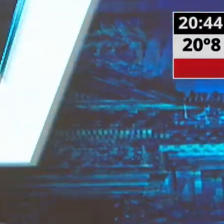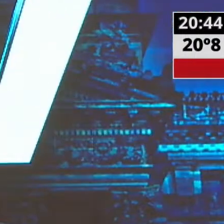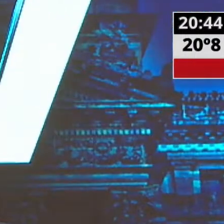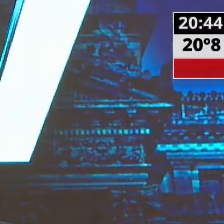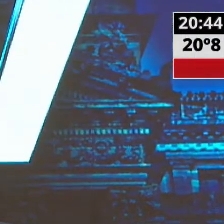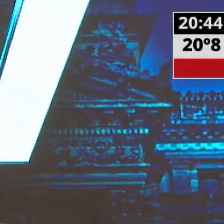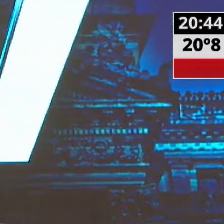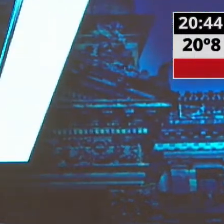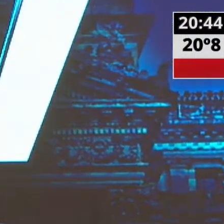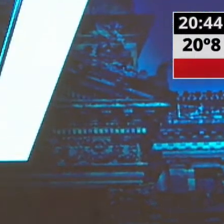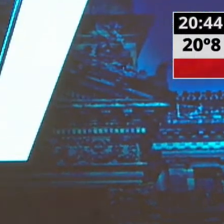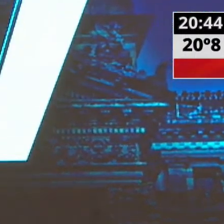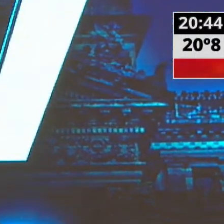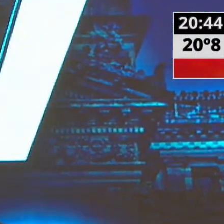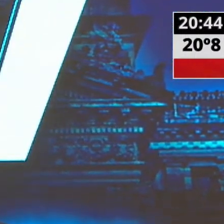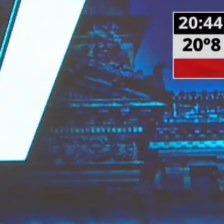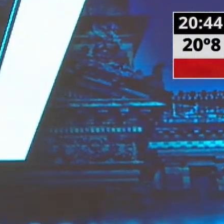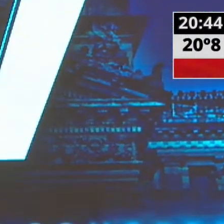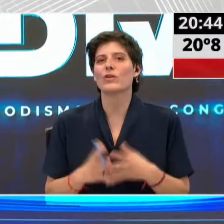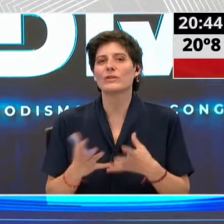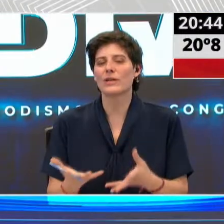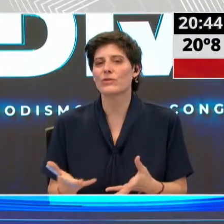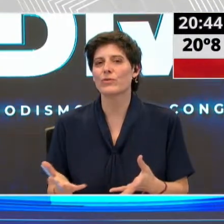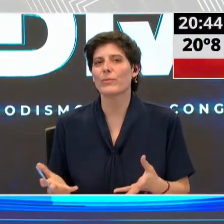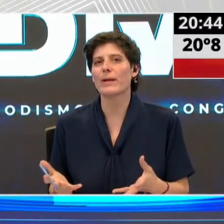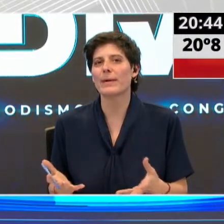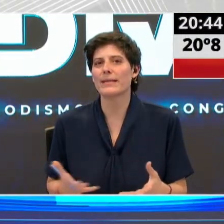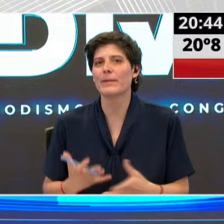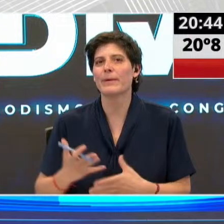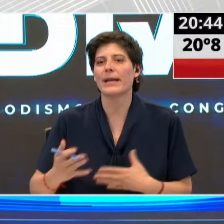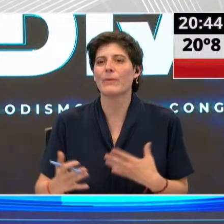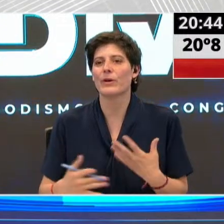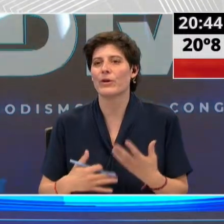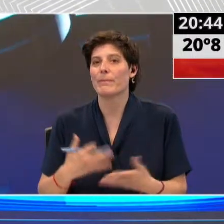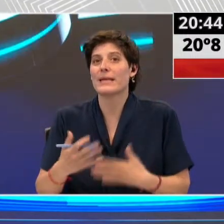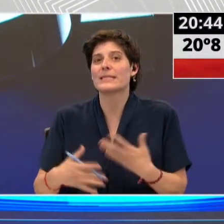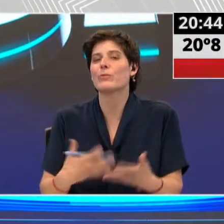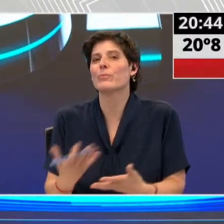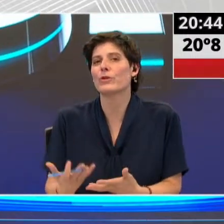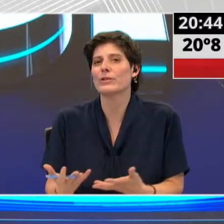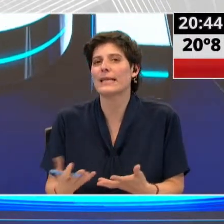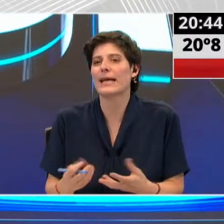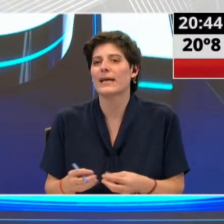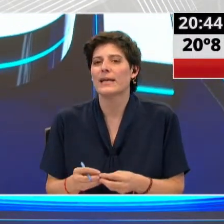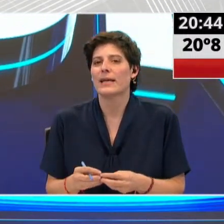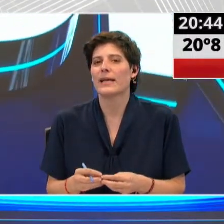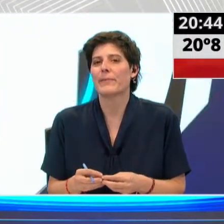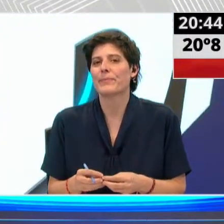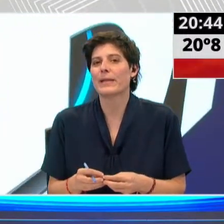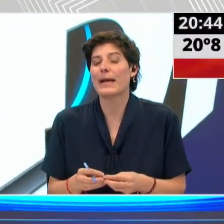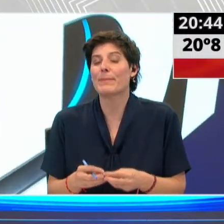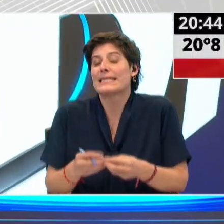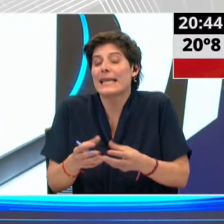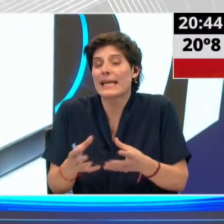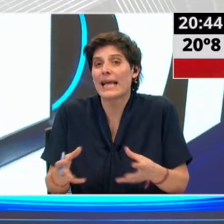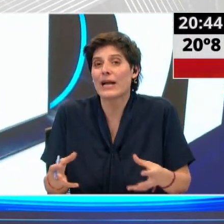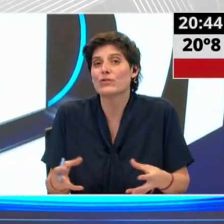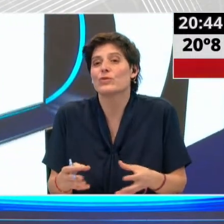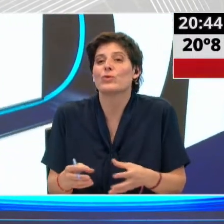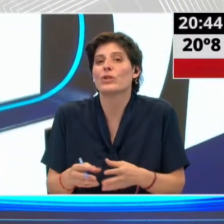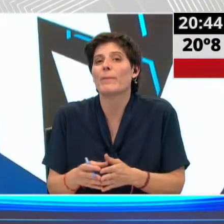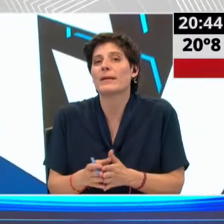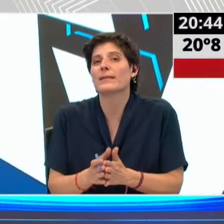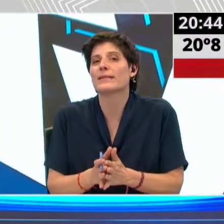algunos sectores de la oposición, que son contrarios a Unión por la Patria, para, bueno, mellar un poco esa capacidad que